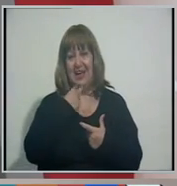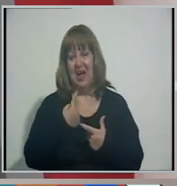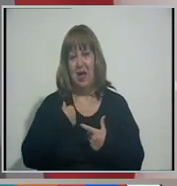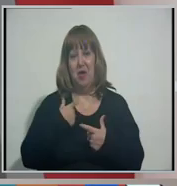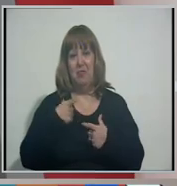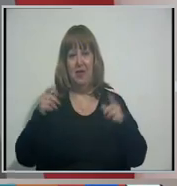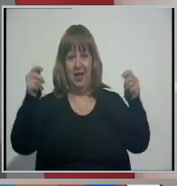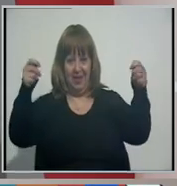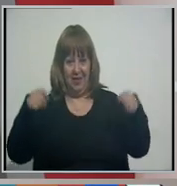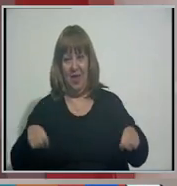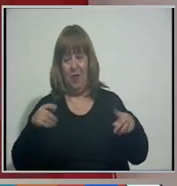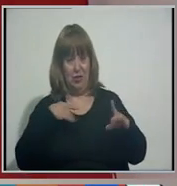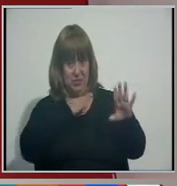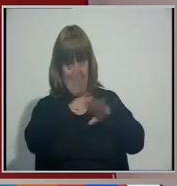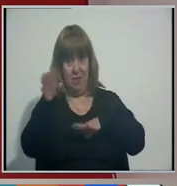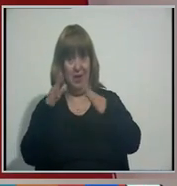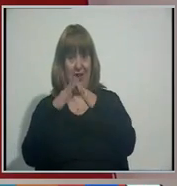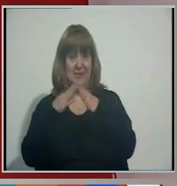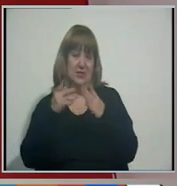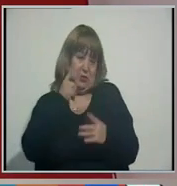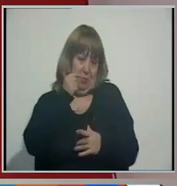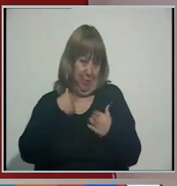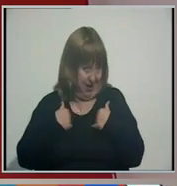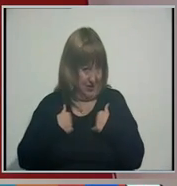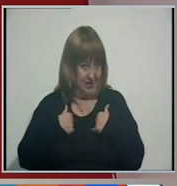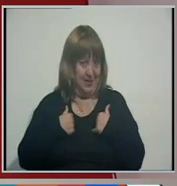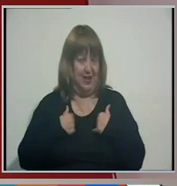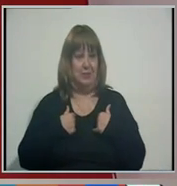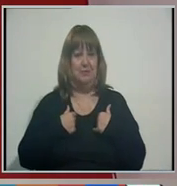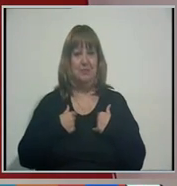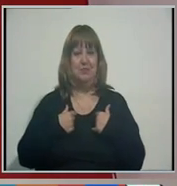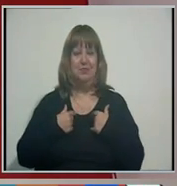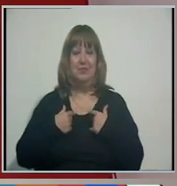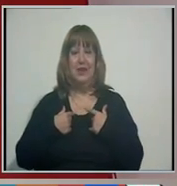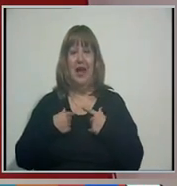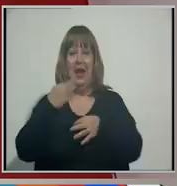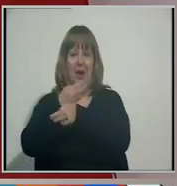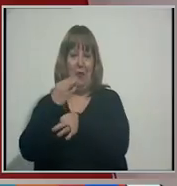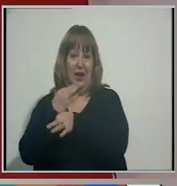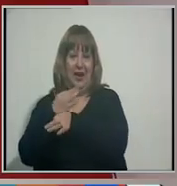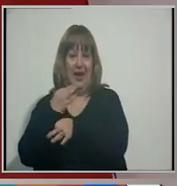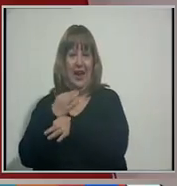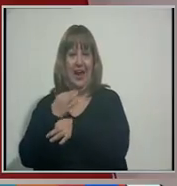casa y sigo siendo el papá, uh-huh. No el del cartel. No el motivador. Claro, y en la escuela las gastan. No, igual, ¿las gastan?